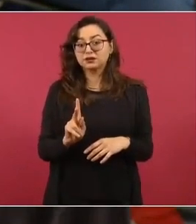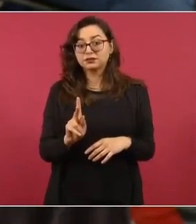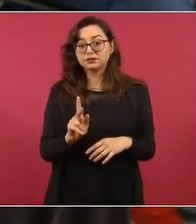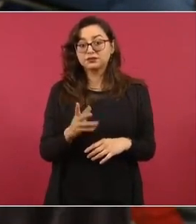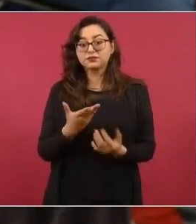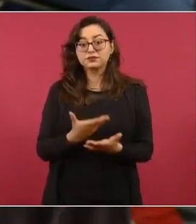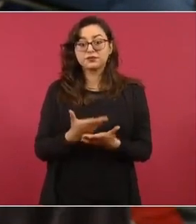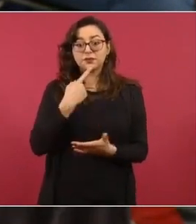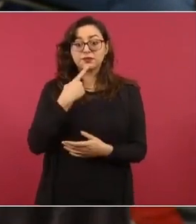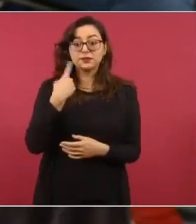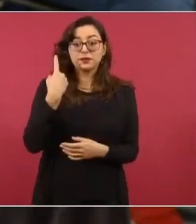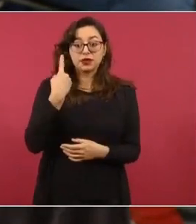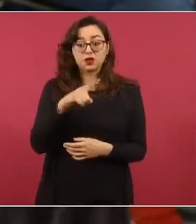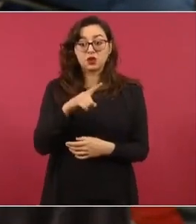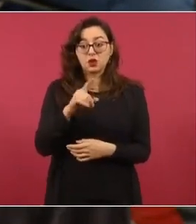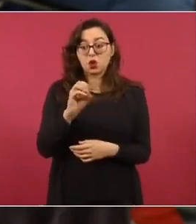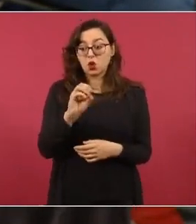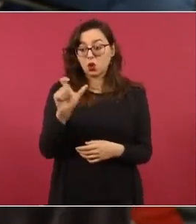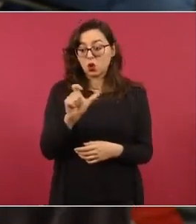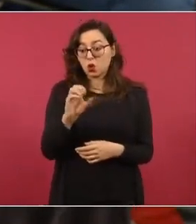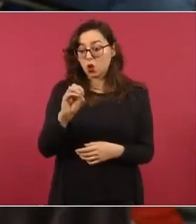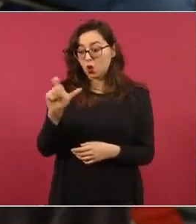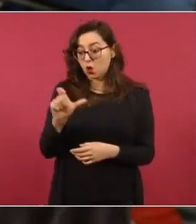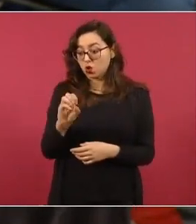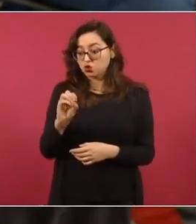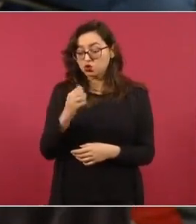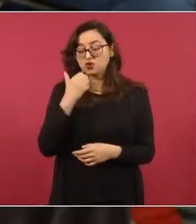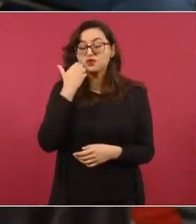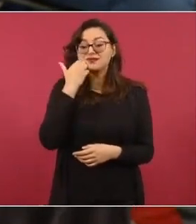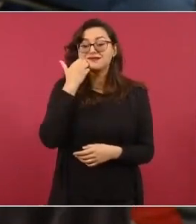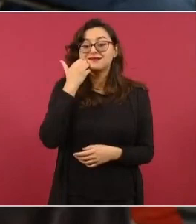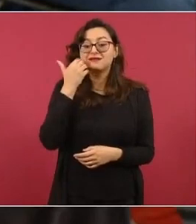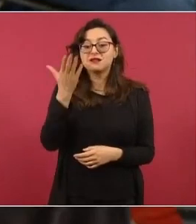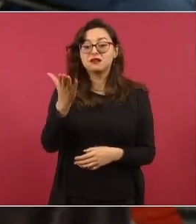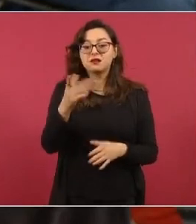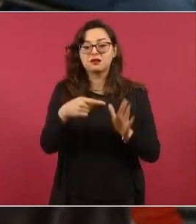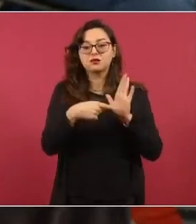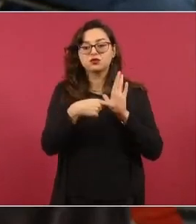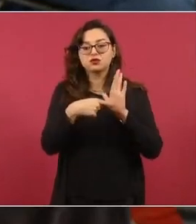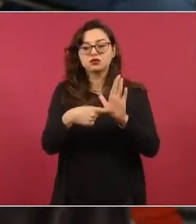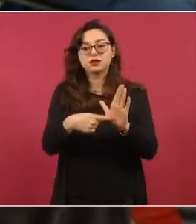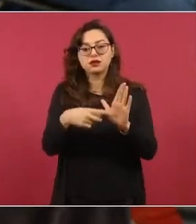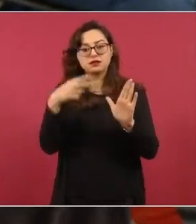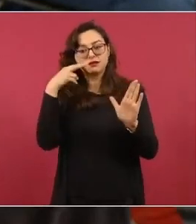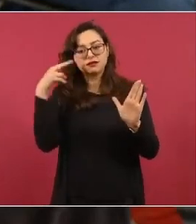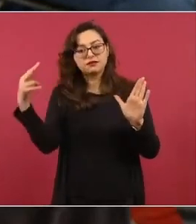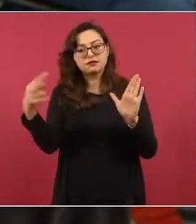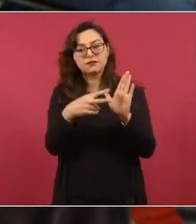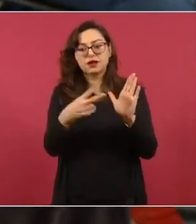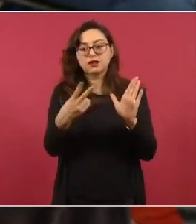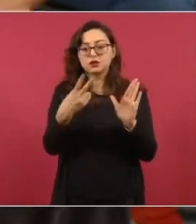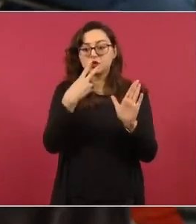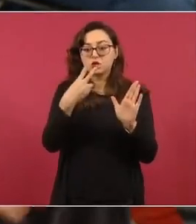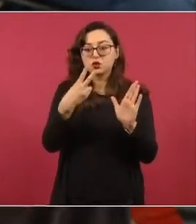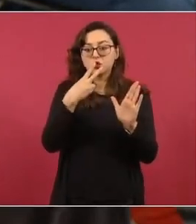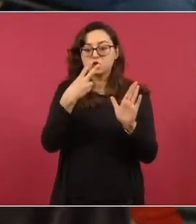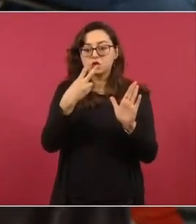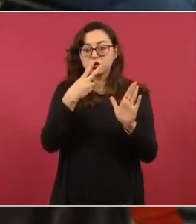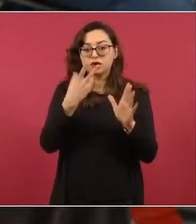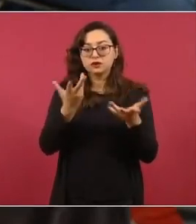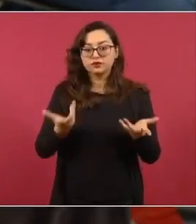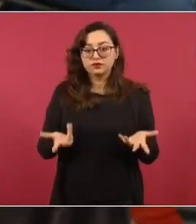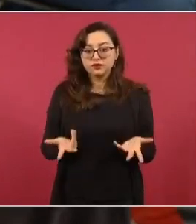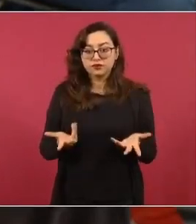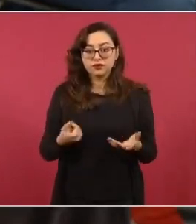amparo que se otorga a este pequeño grupo de empresarios, o solamente un empresario porque no se conoce, lo adjudicaron todos